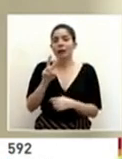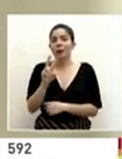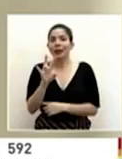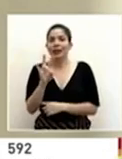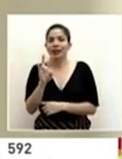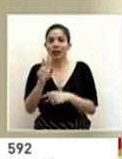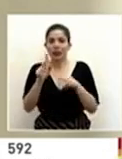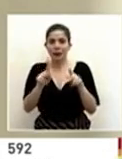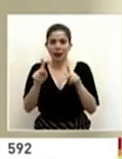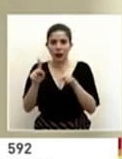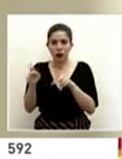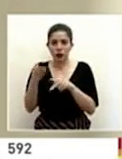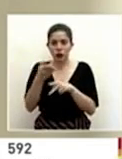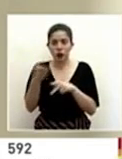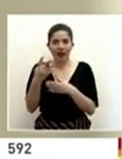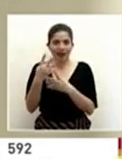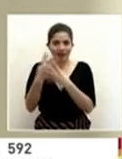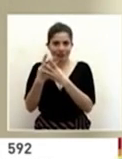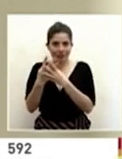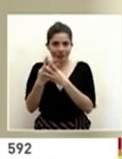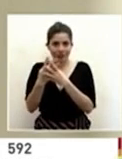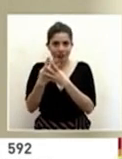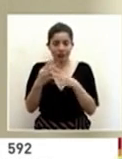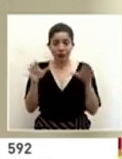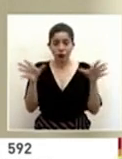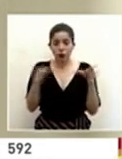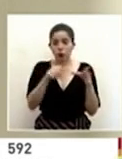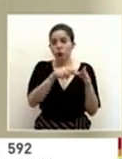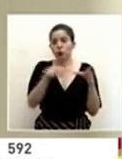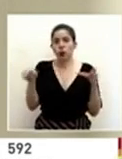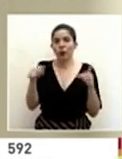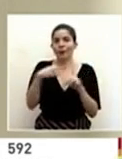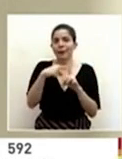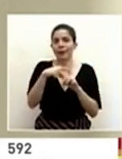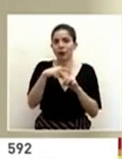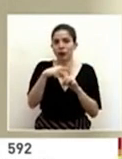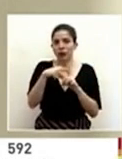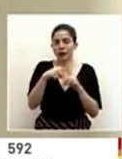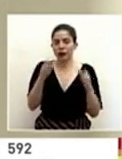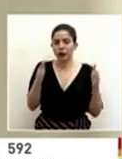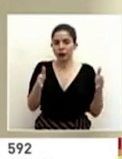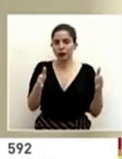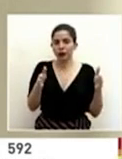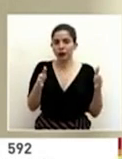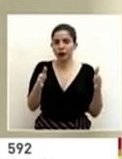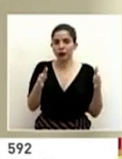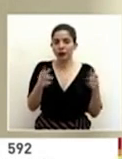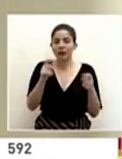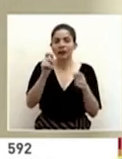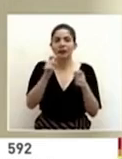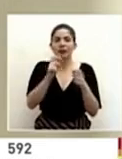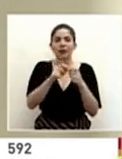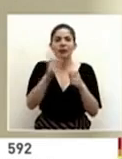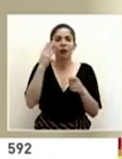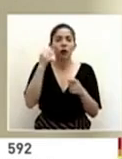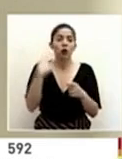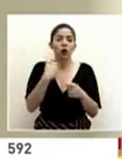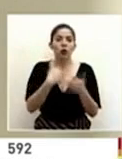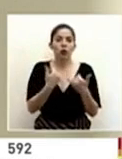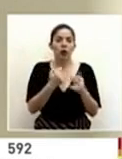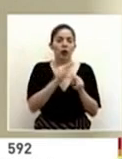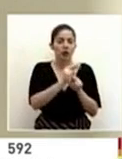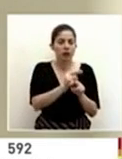27 personas que están privadas de libertad en ese centro que han resultado positivas. Y justamente pues estamos